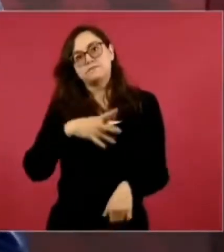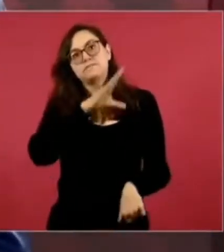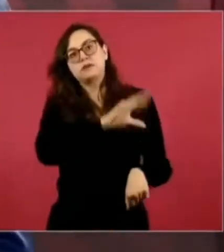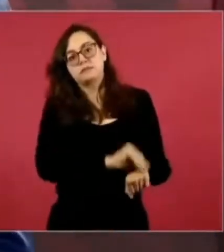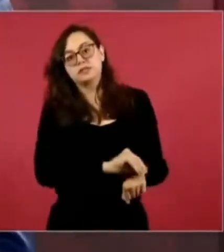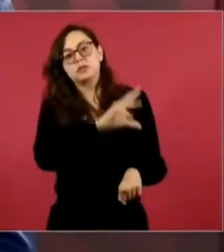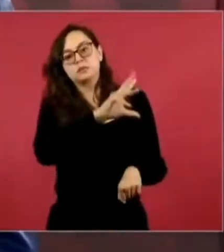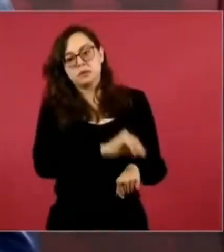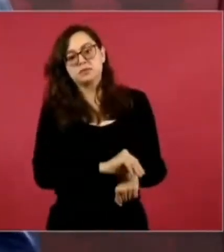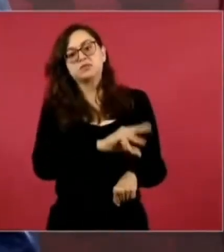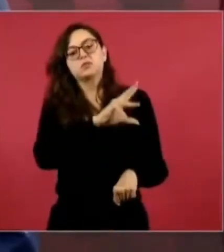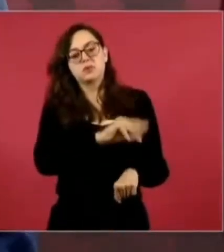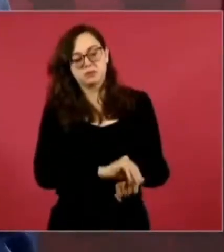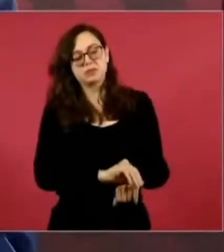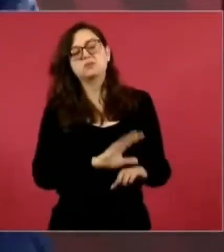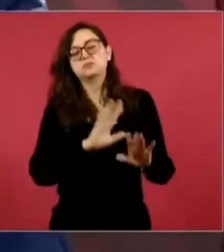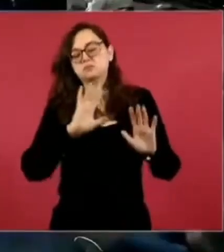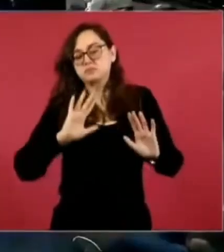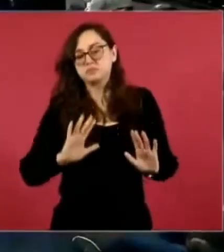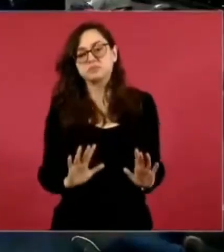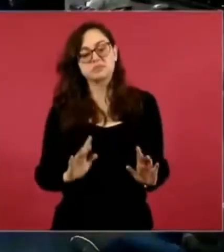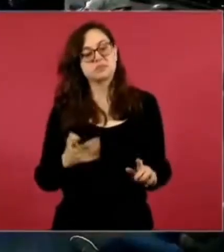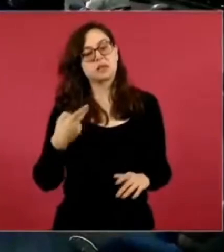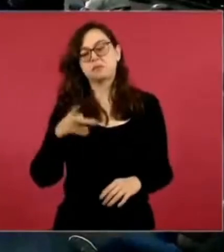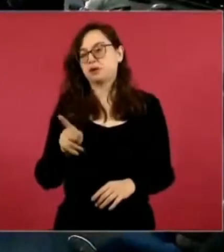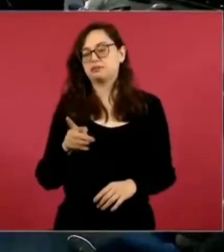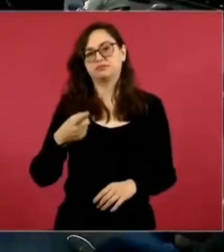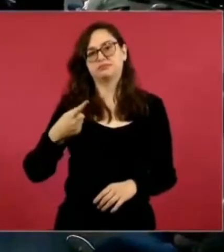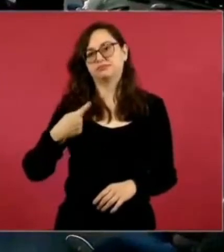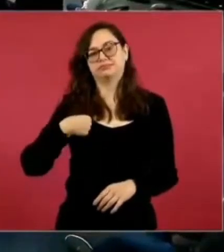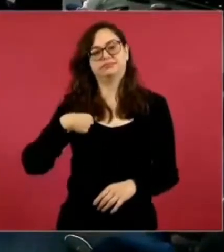El peor de todo fue Henry Wilson.